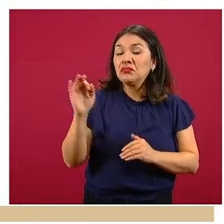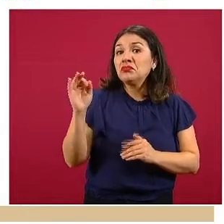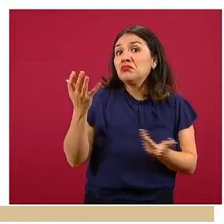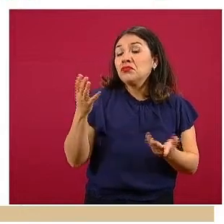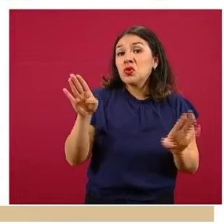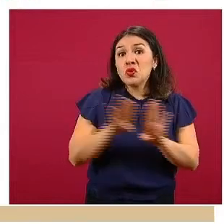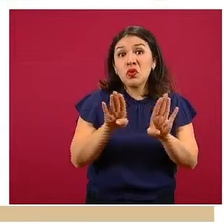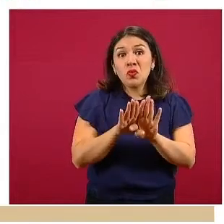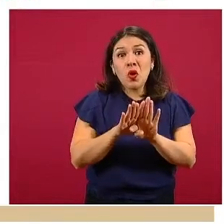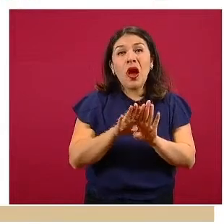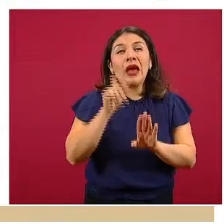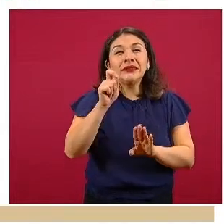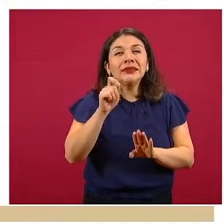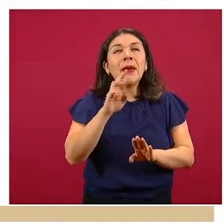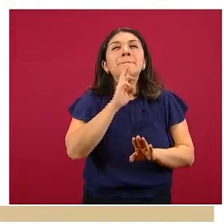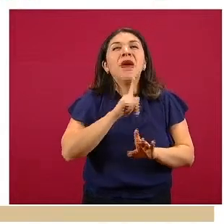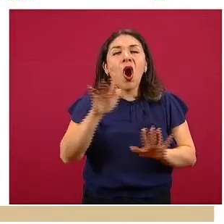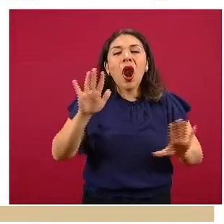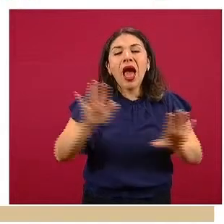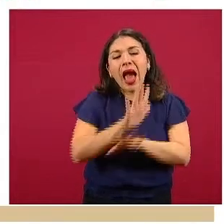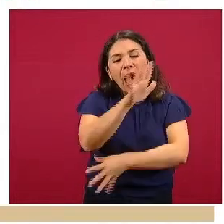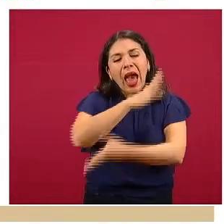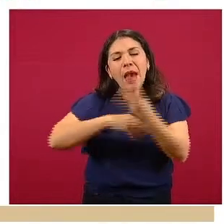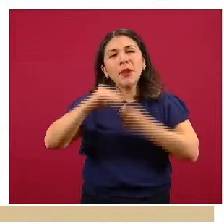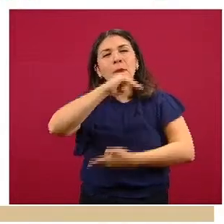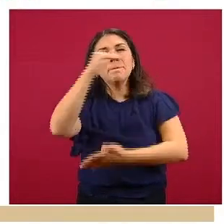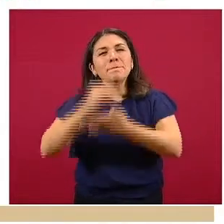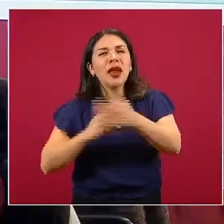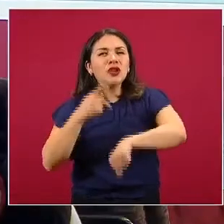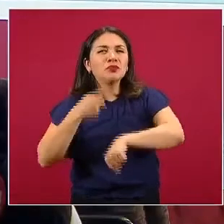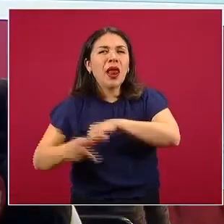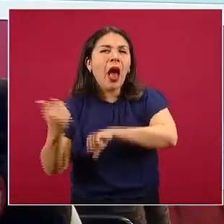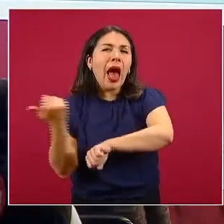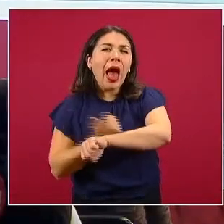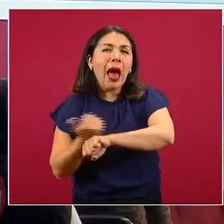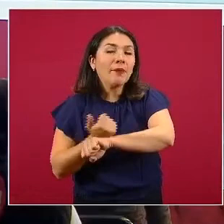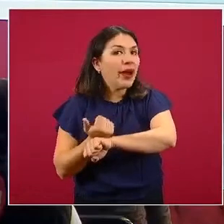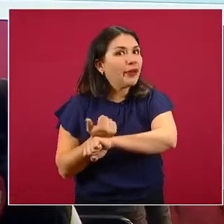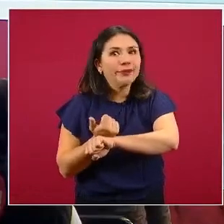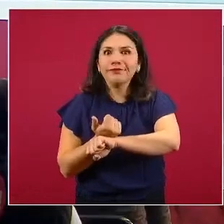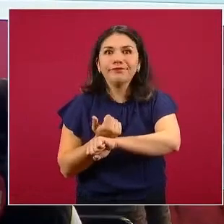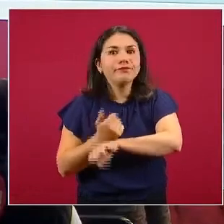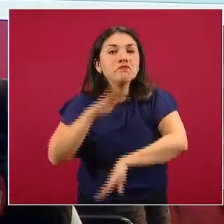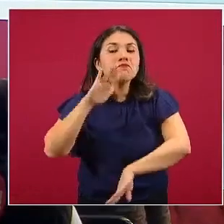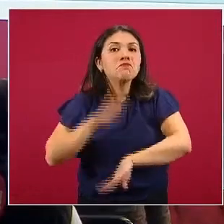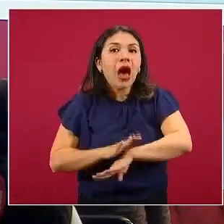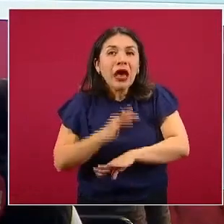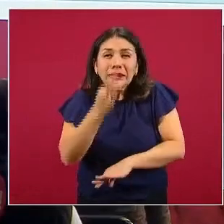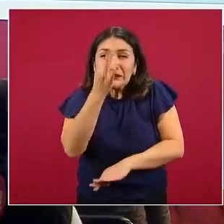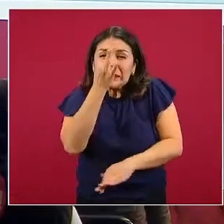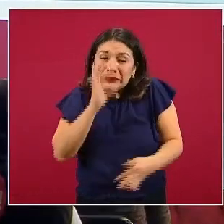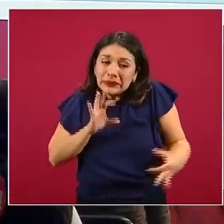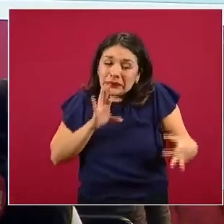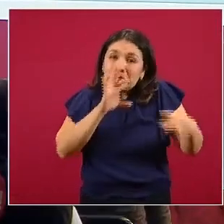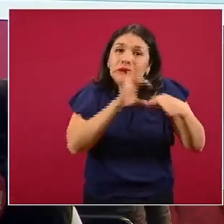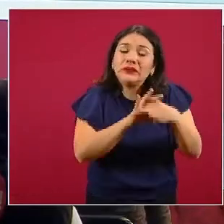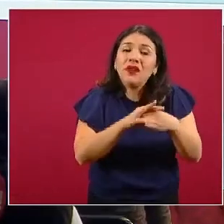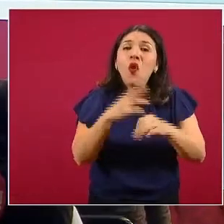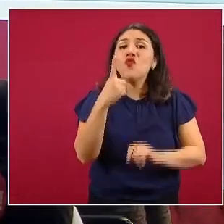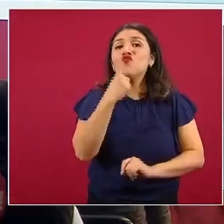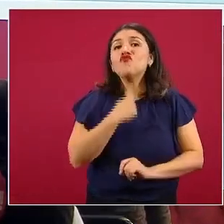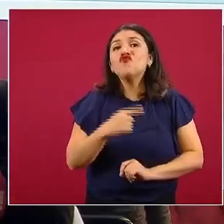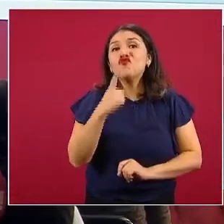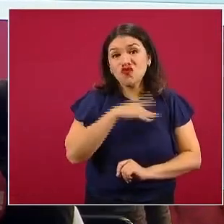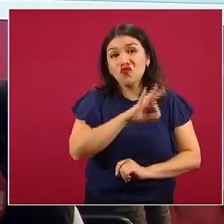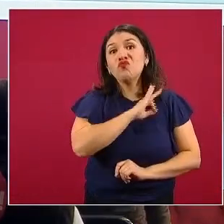en vez de acercarlos o llevarlos a un menor riesgo, que sería el amarillo, realmente los están acercando a un nivel de riesgo mayor,